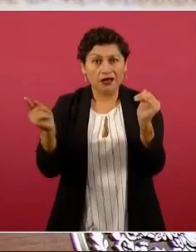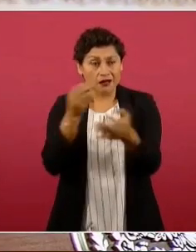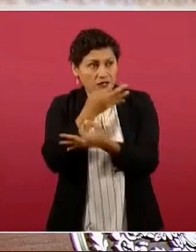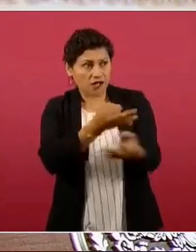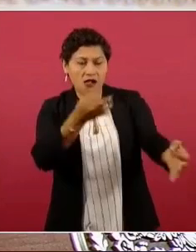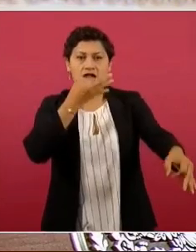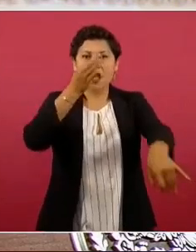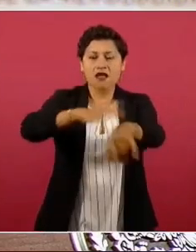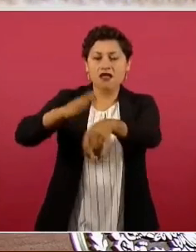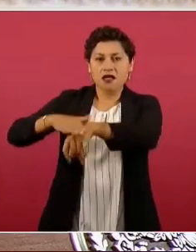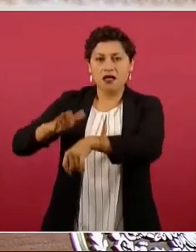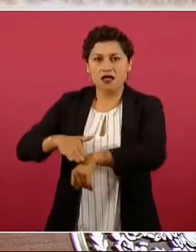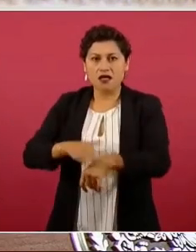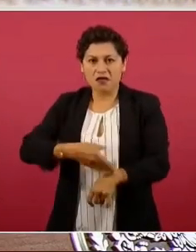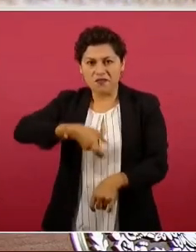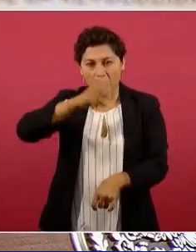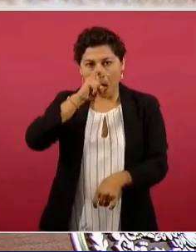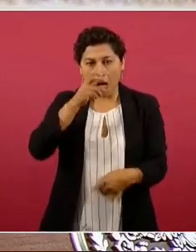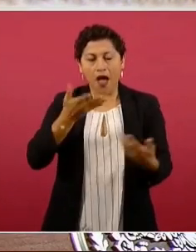y que tiene responsables.